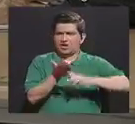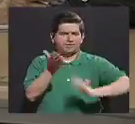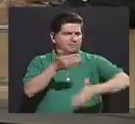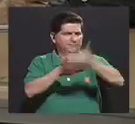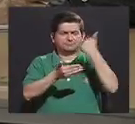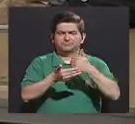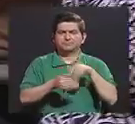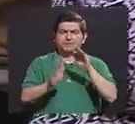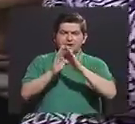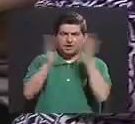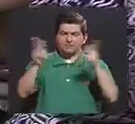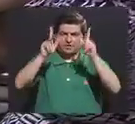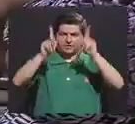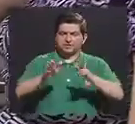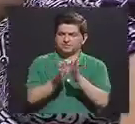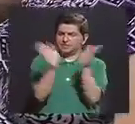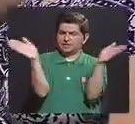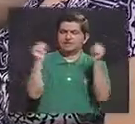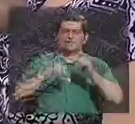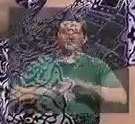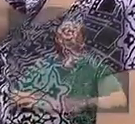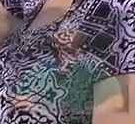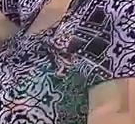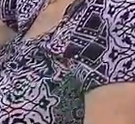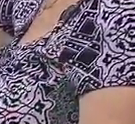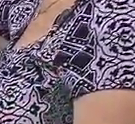y son abiertas al público en general